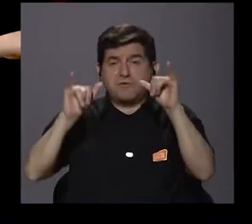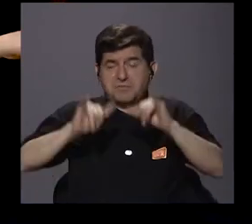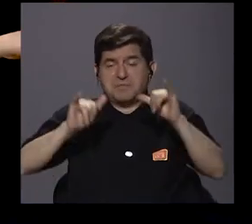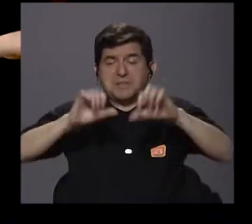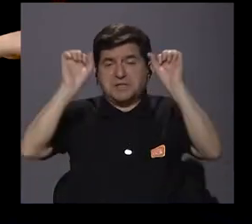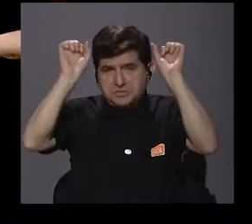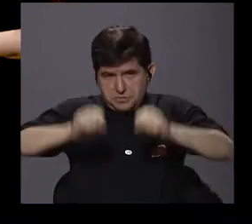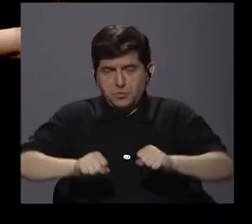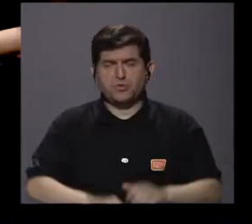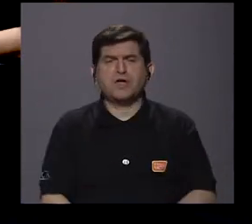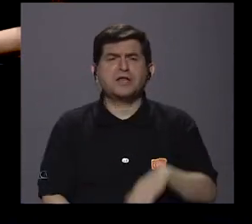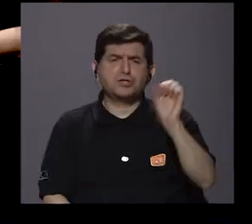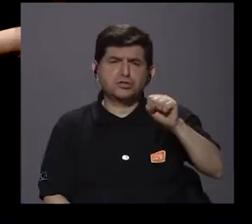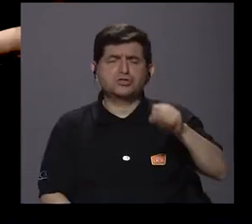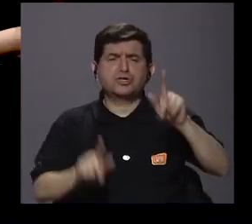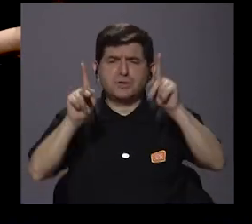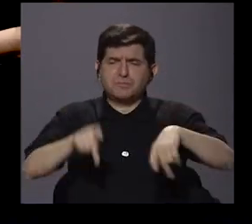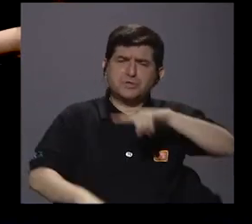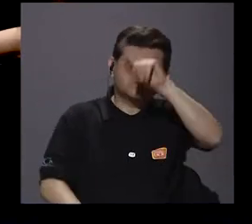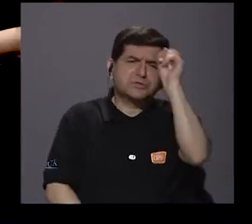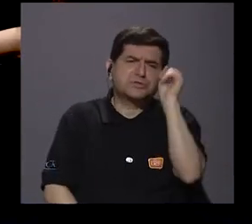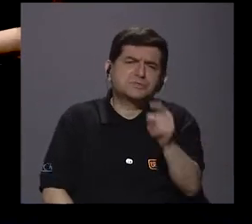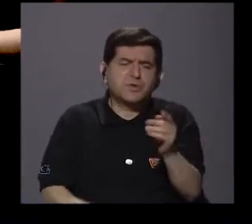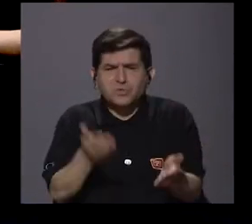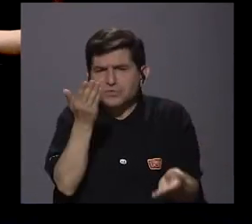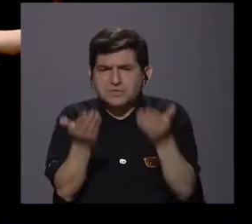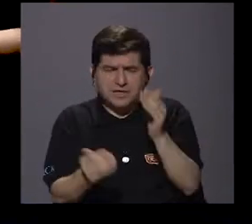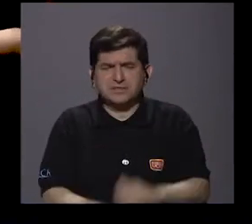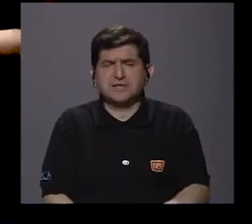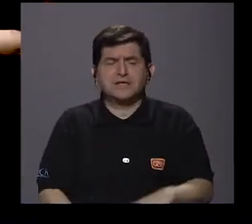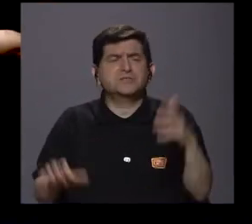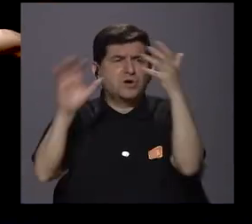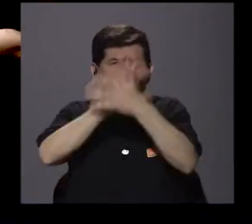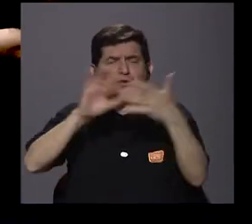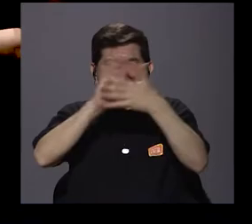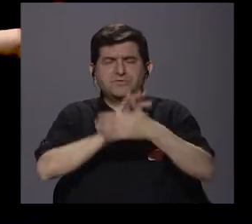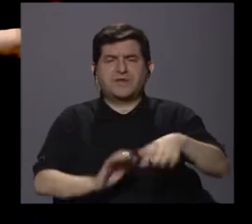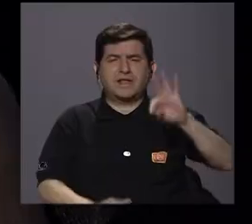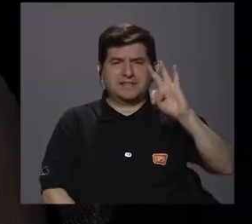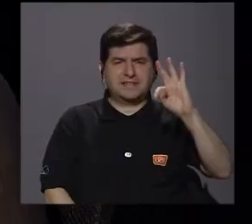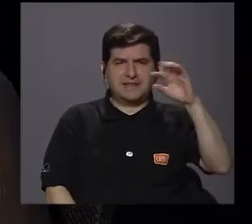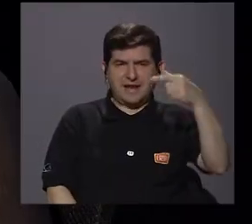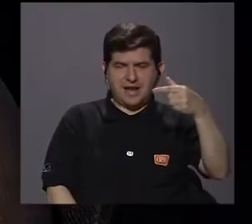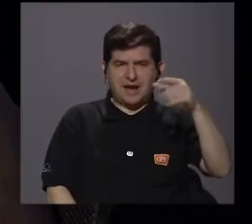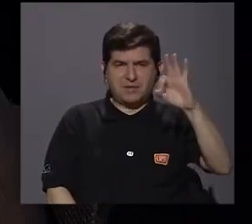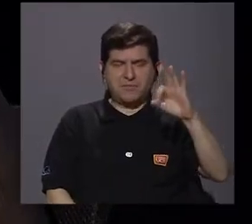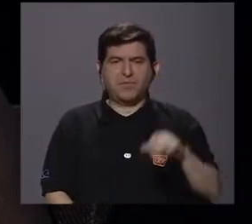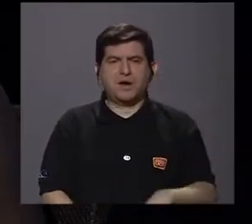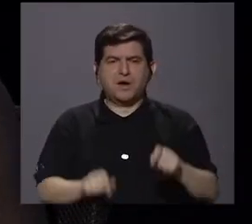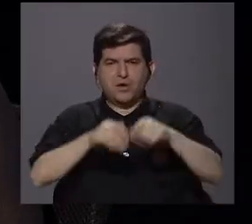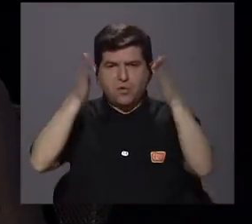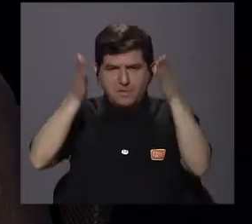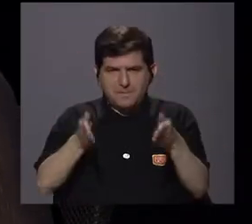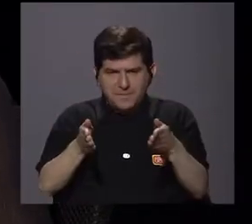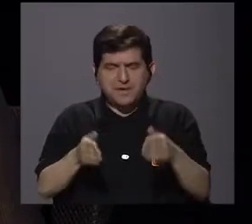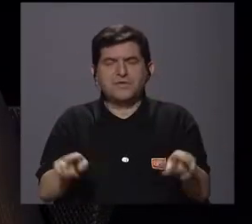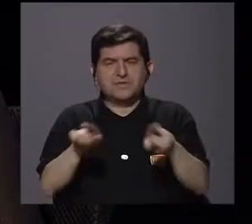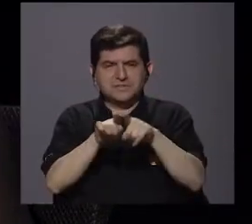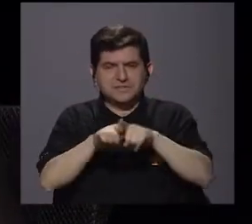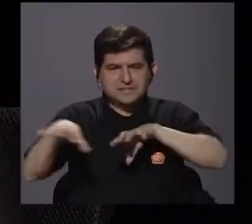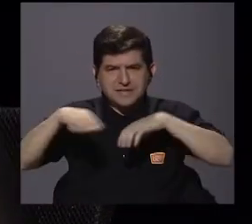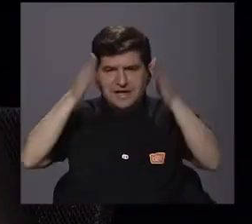mantenimiento. Sí, hay gente que se pregunta o que confunde a Tatiana uh-huh. Gamboa con una periodista activista.